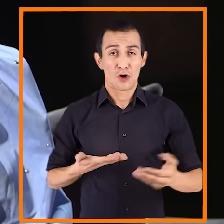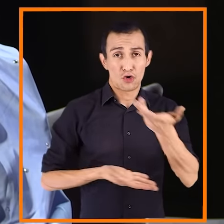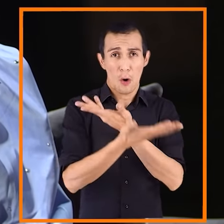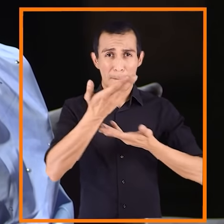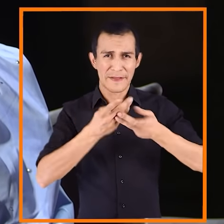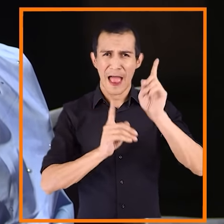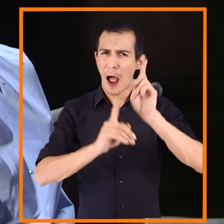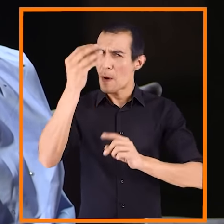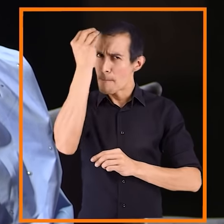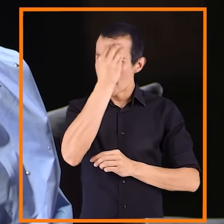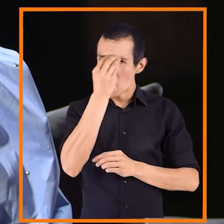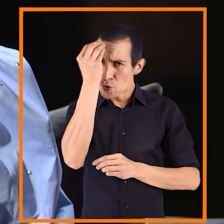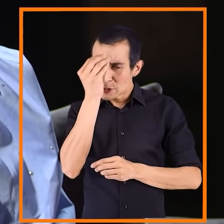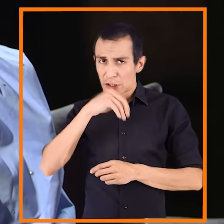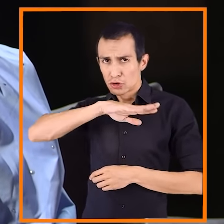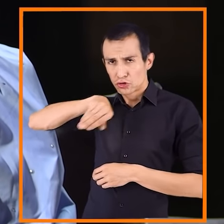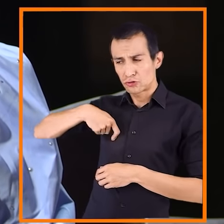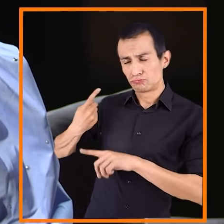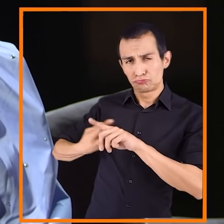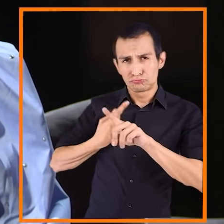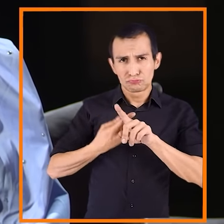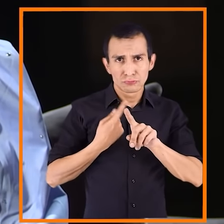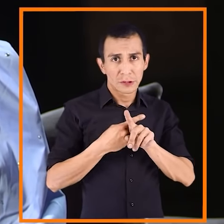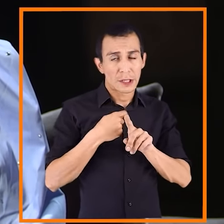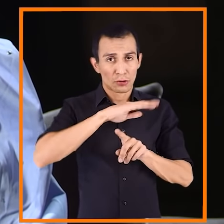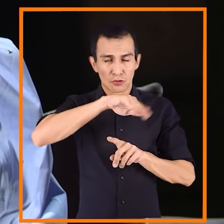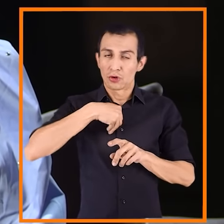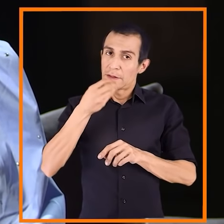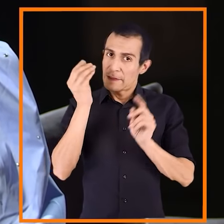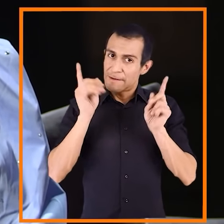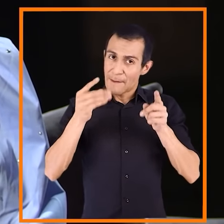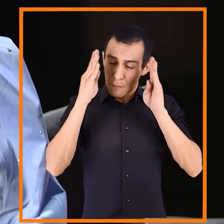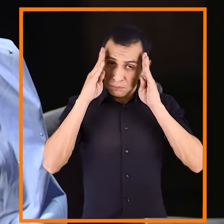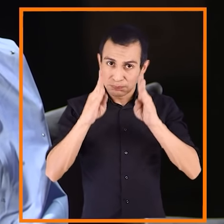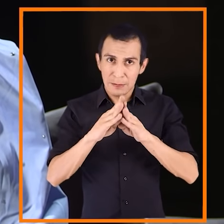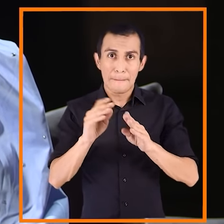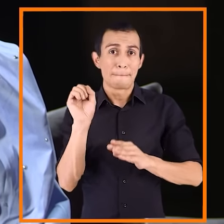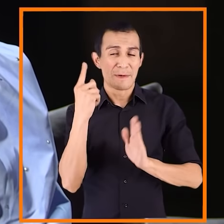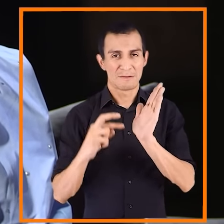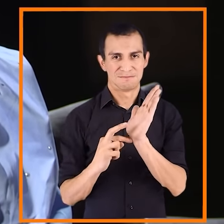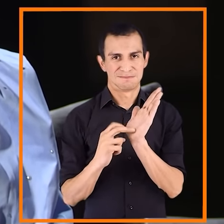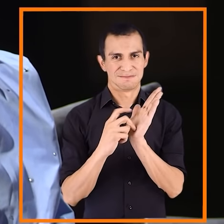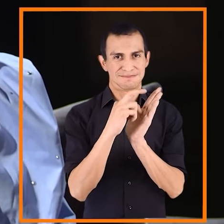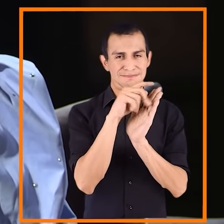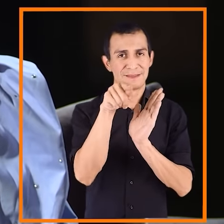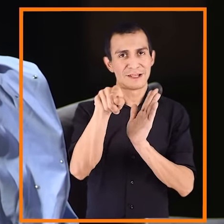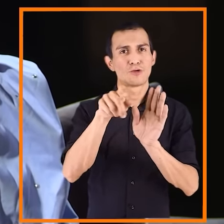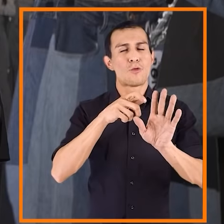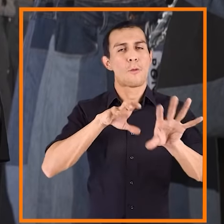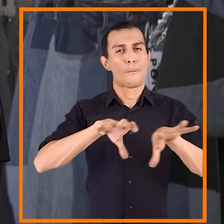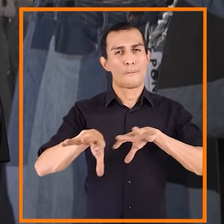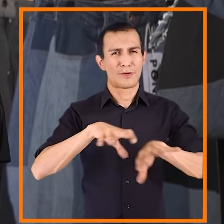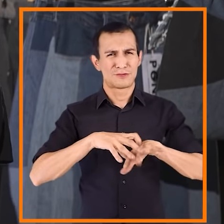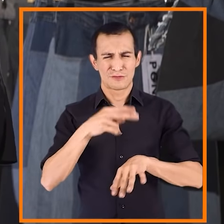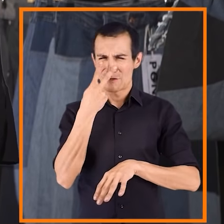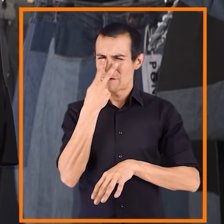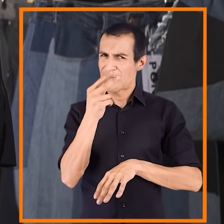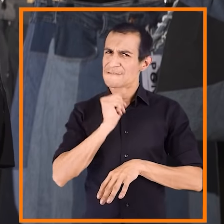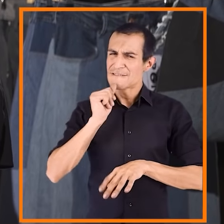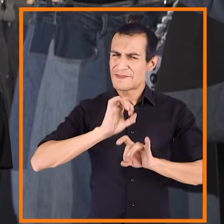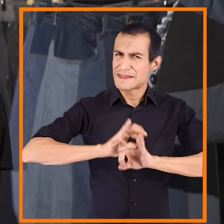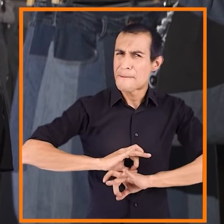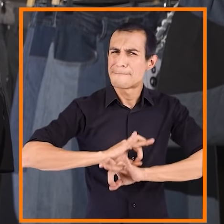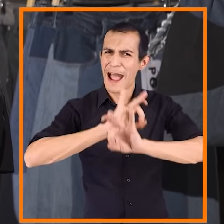Para compartirles ciertas preocupaciones o cosas que estaríamos en su lugar atenta, primero el escalamiento del producto. No vemos